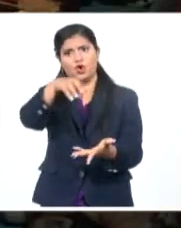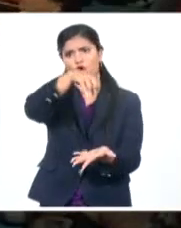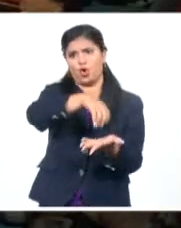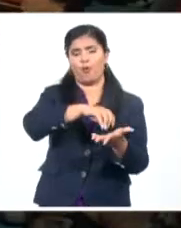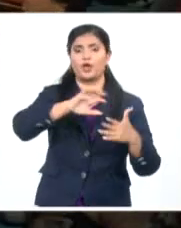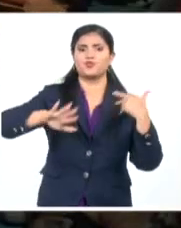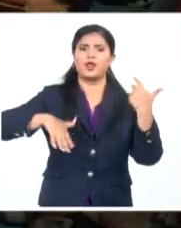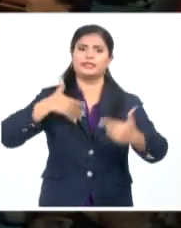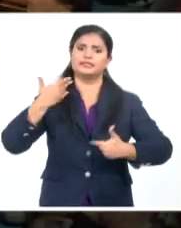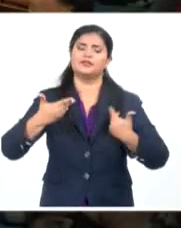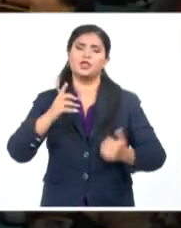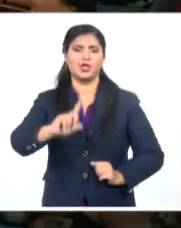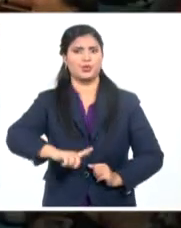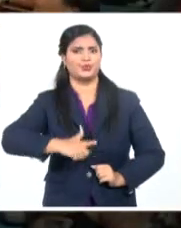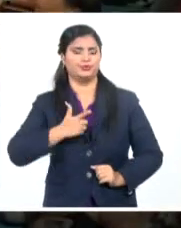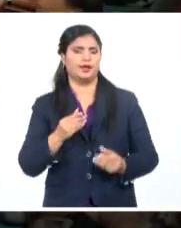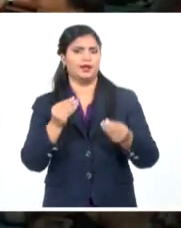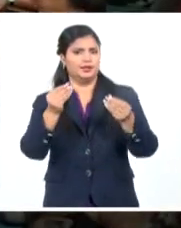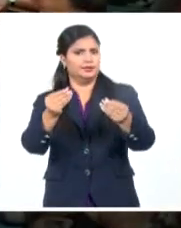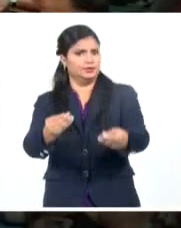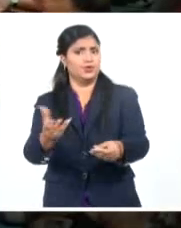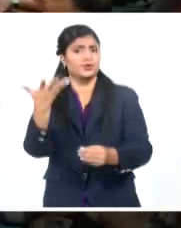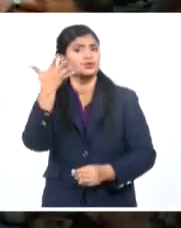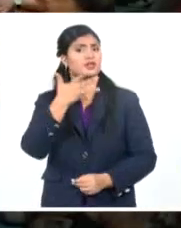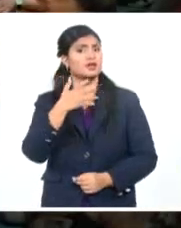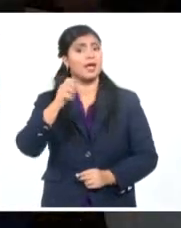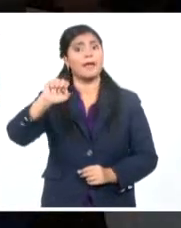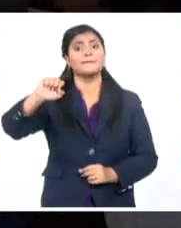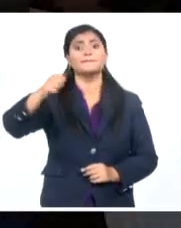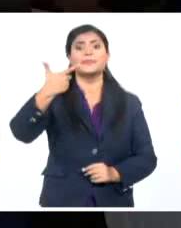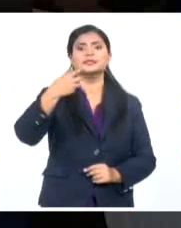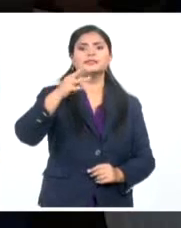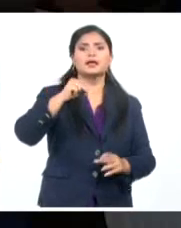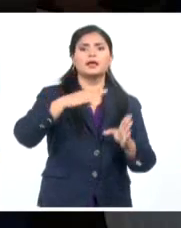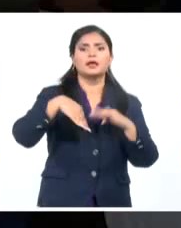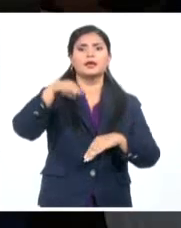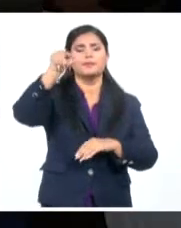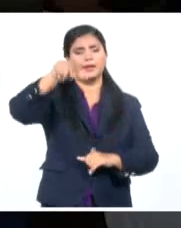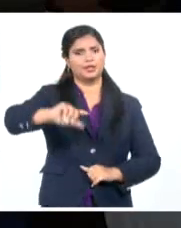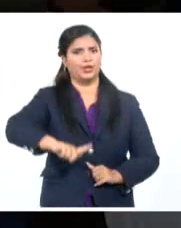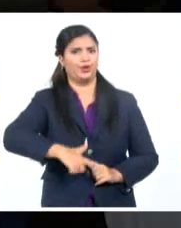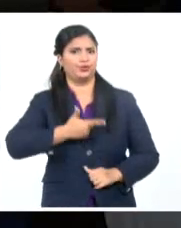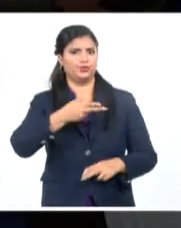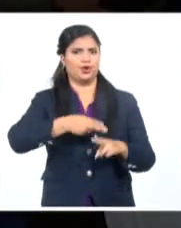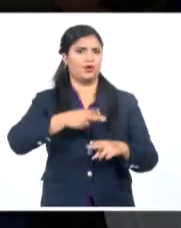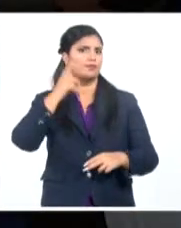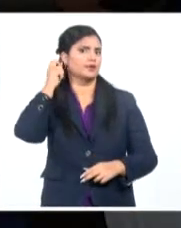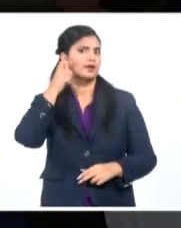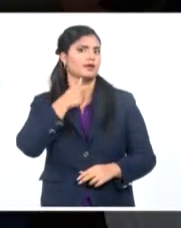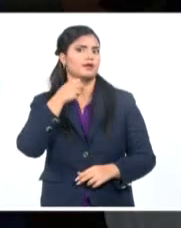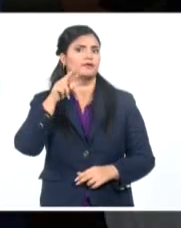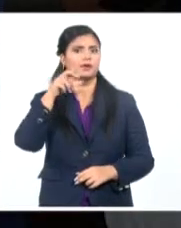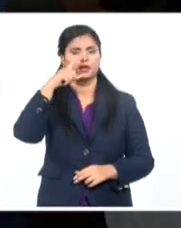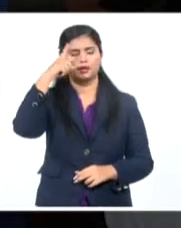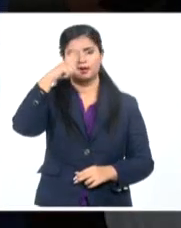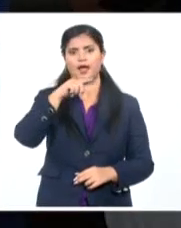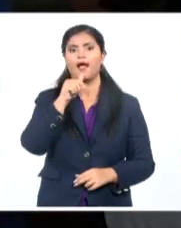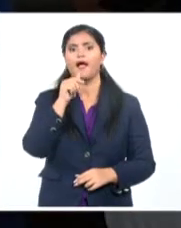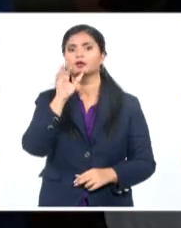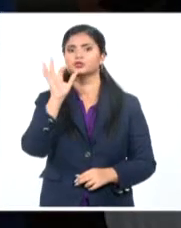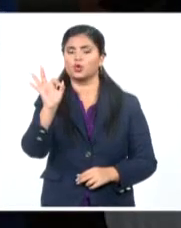Ortega recibió el galardón de manos del viceministro de cultura Fernando jacomino y la presidenta de esa institución